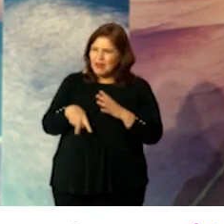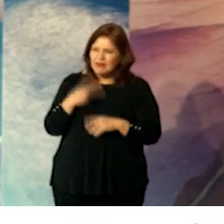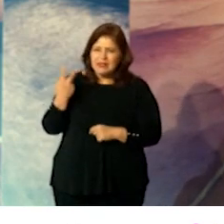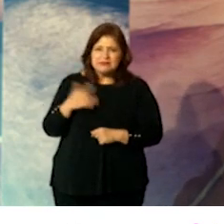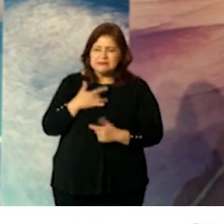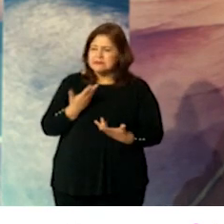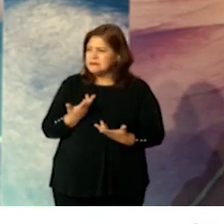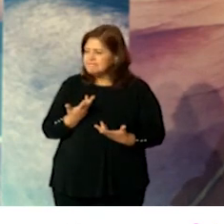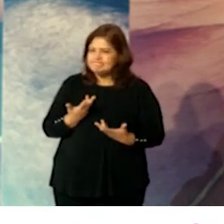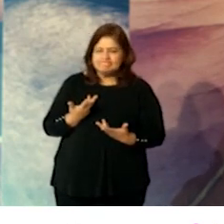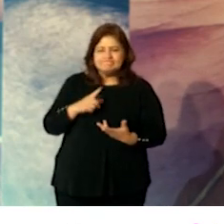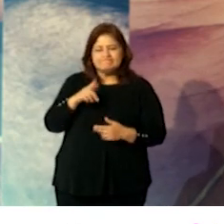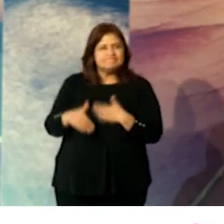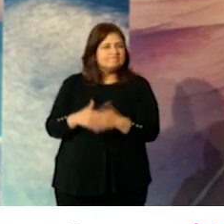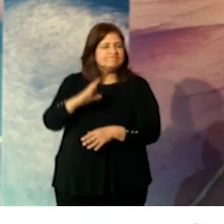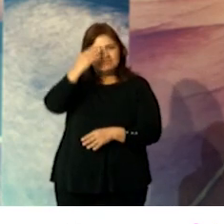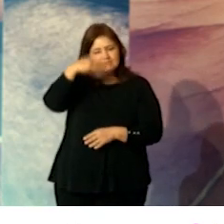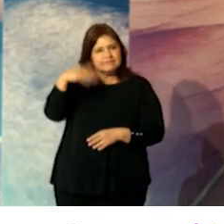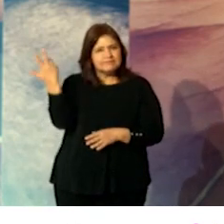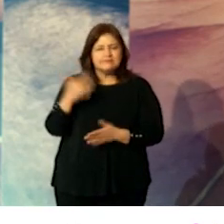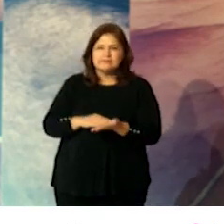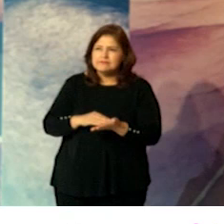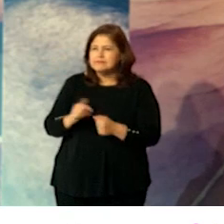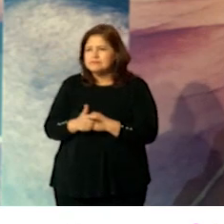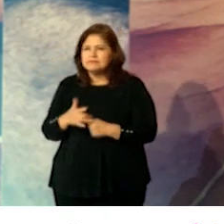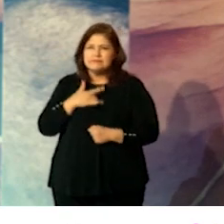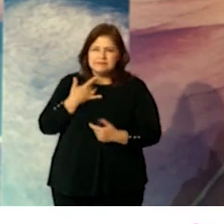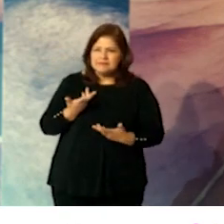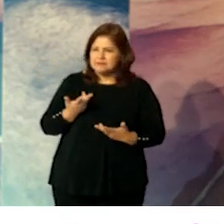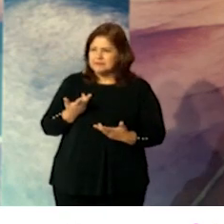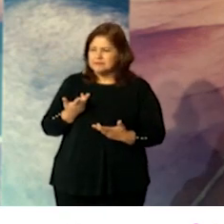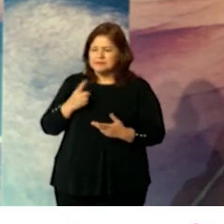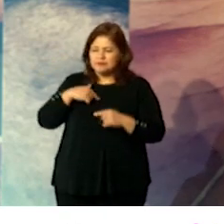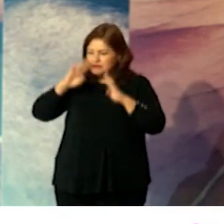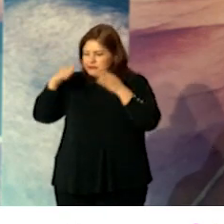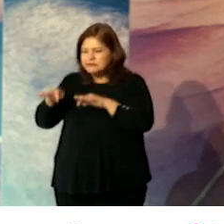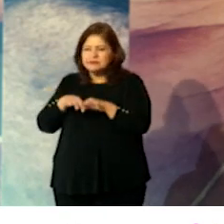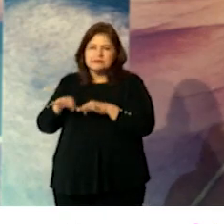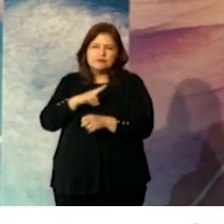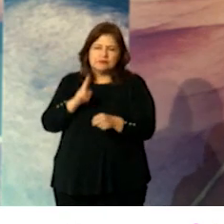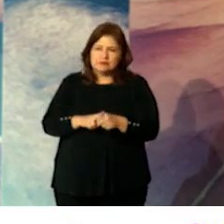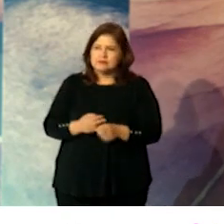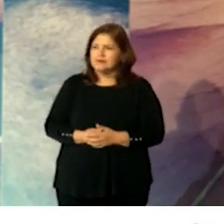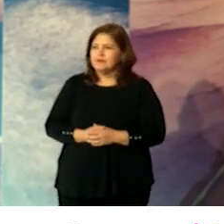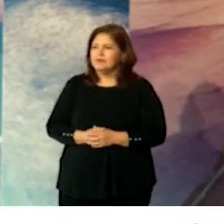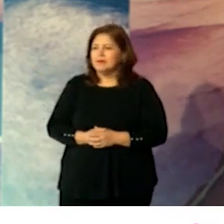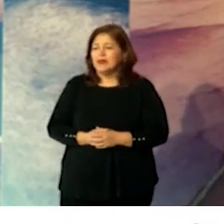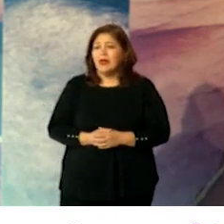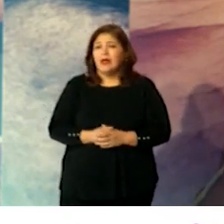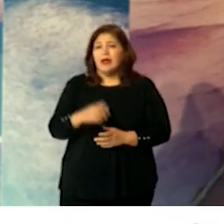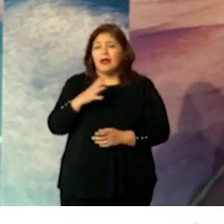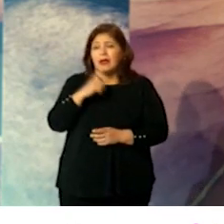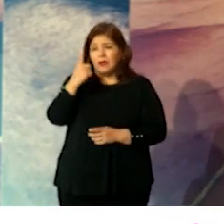la noticia y como que se te olvida, porque volviste a TikTok, volviste al trabajo, volviste a tu estilo de vida natural, ¿no? Hay un